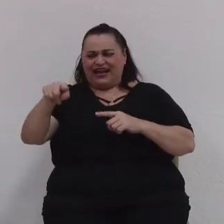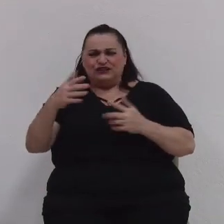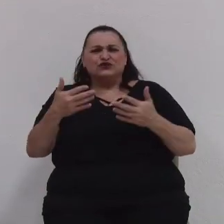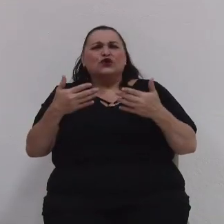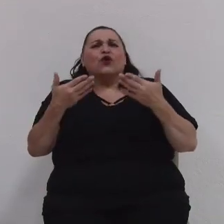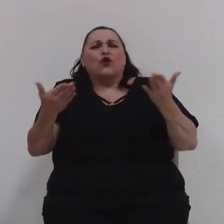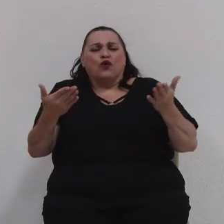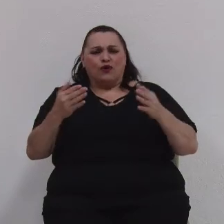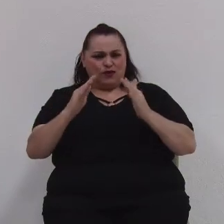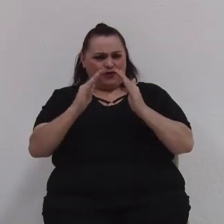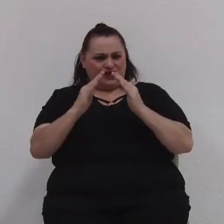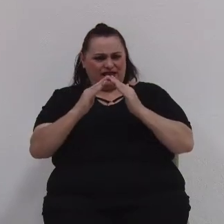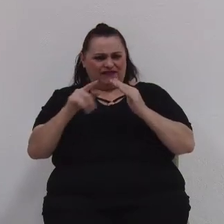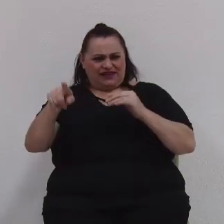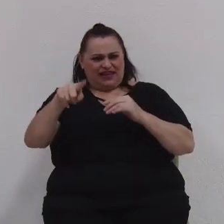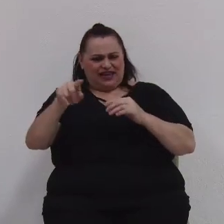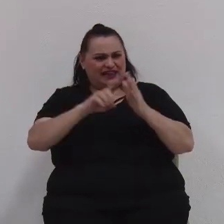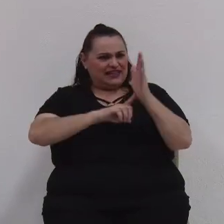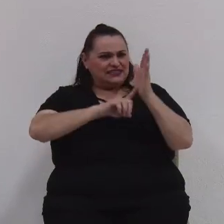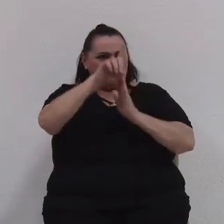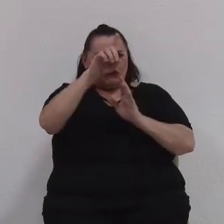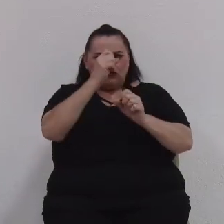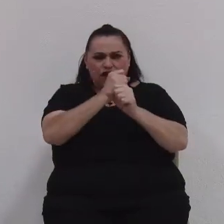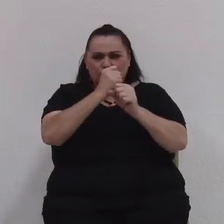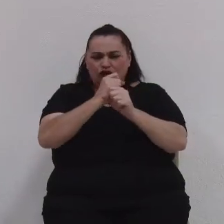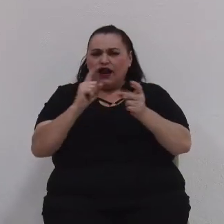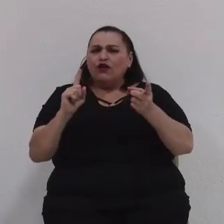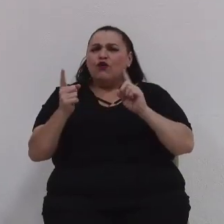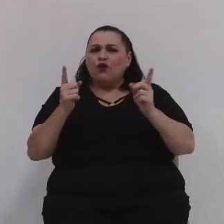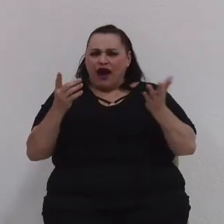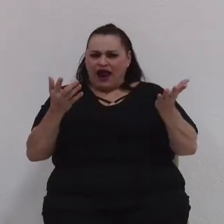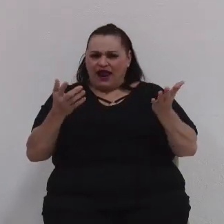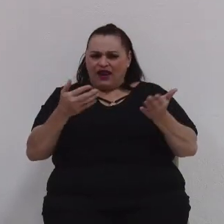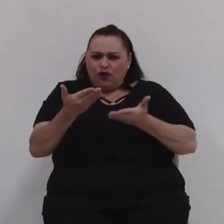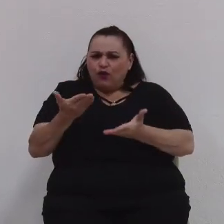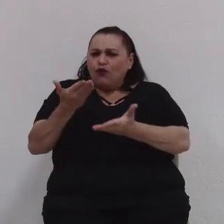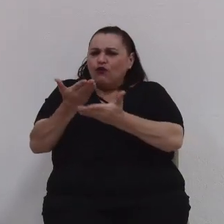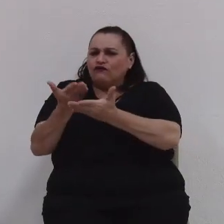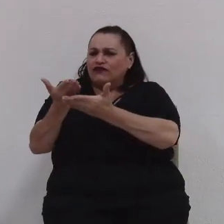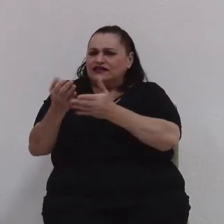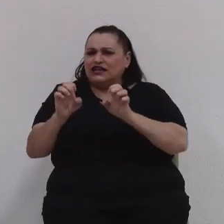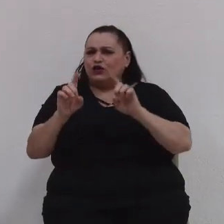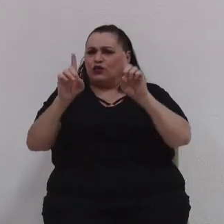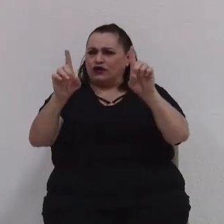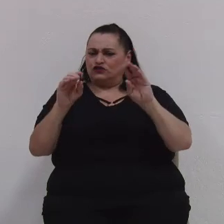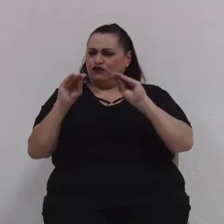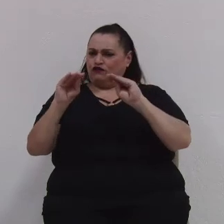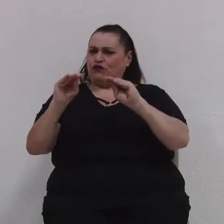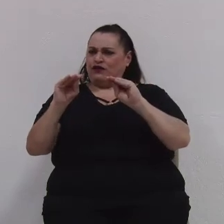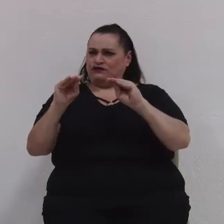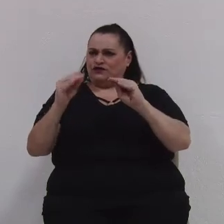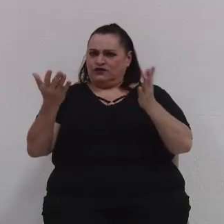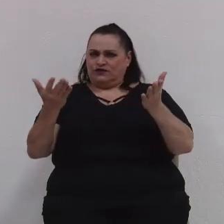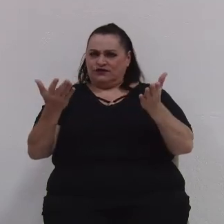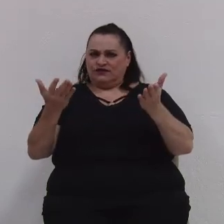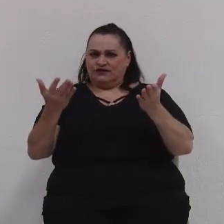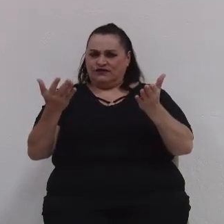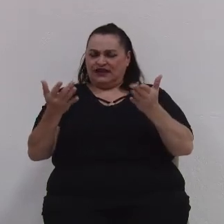esos muchachos? ¿Cuál iba a ser su desarrollo laboral? ¿Qué le estaba ofreciendo la educación, su formación académica